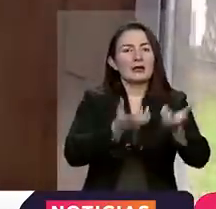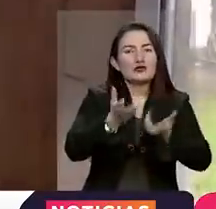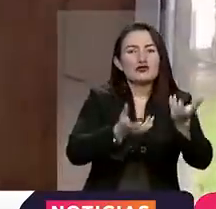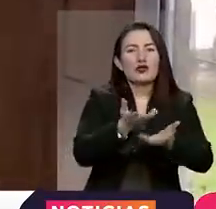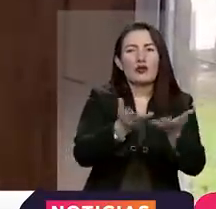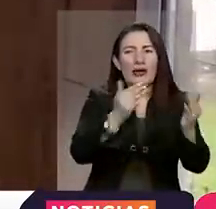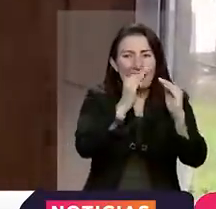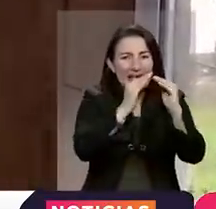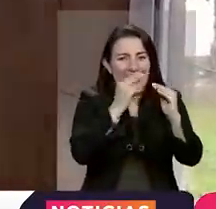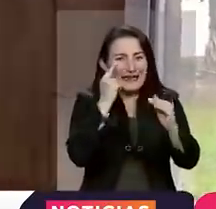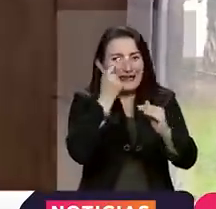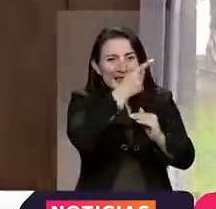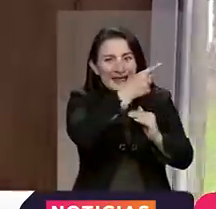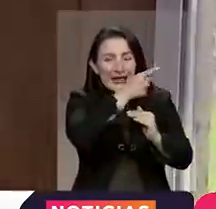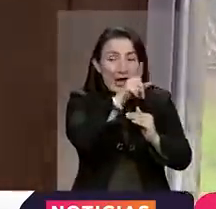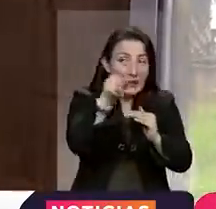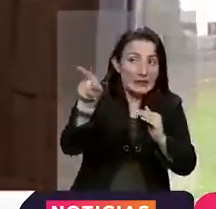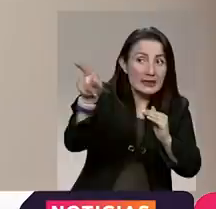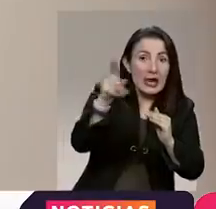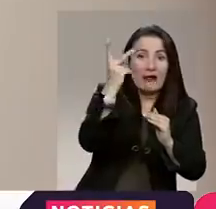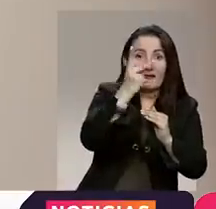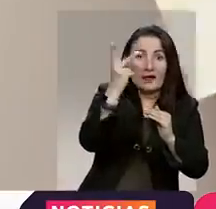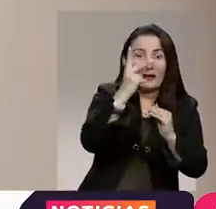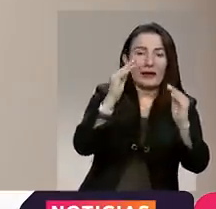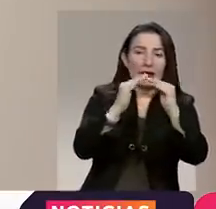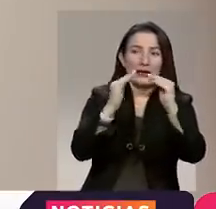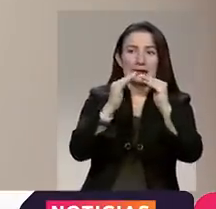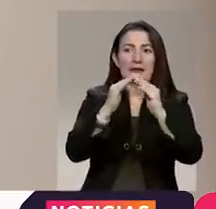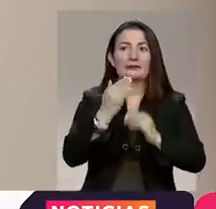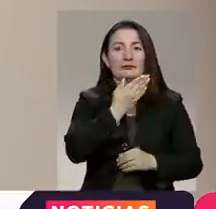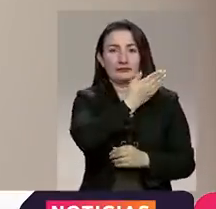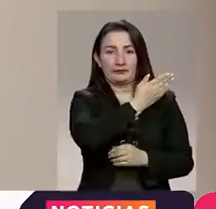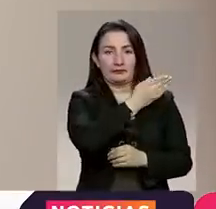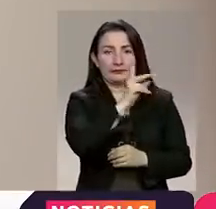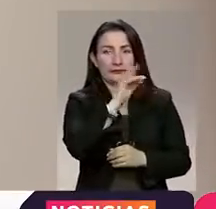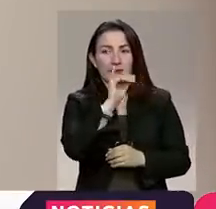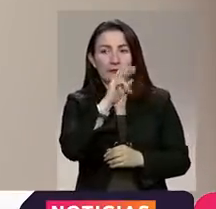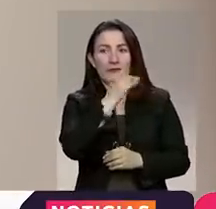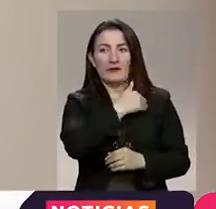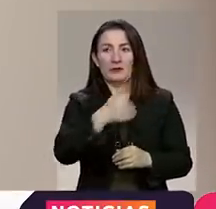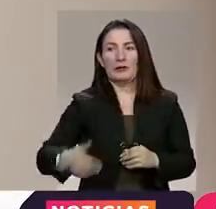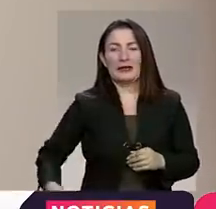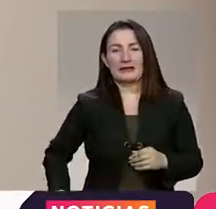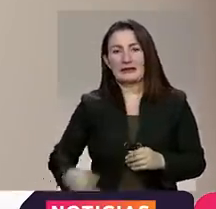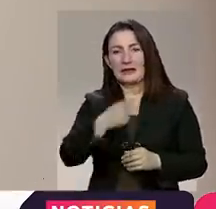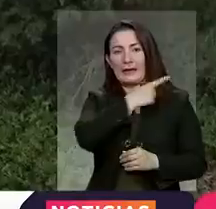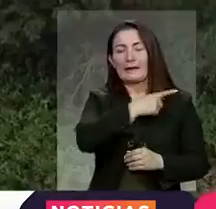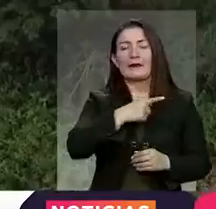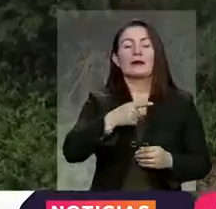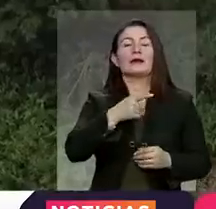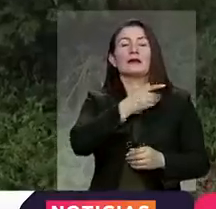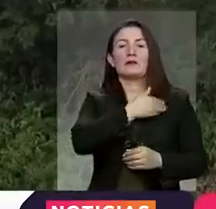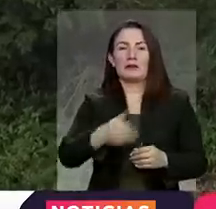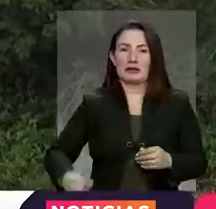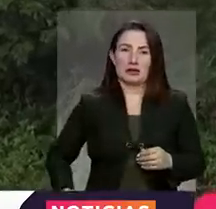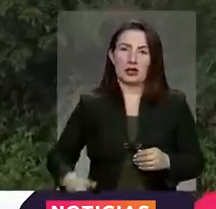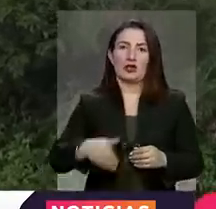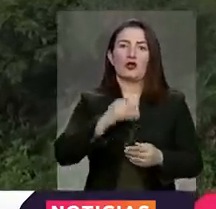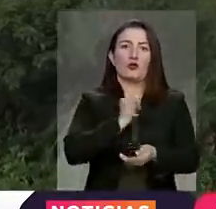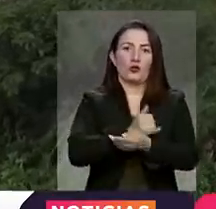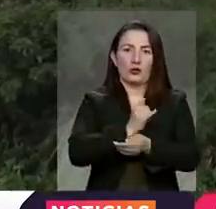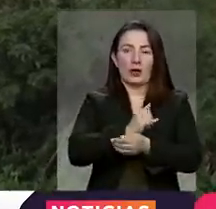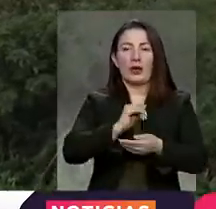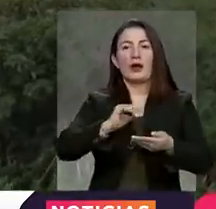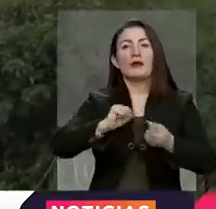esa casetica ahí y allá en la Casa Verde. Divier Hernández era el presidente de la Junta de Acción Comunal y había cobrado